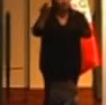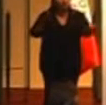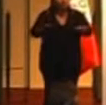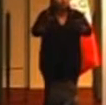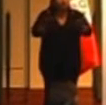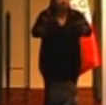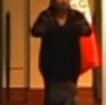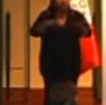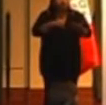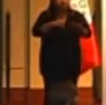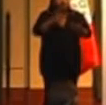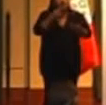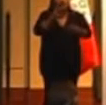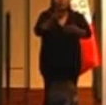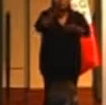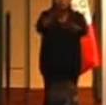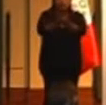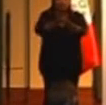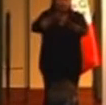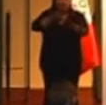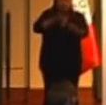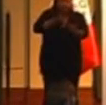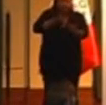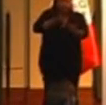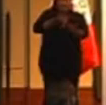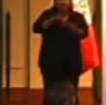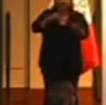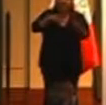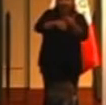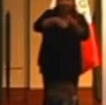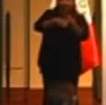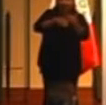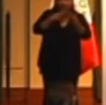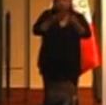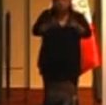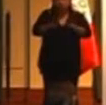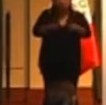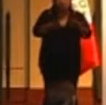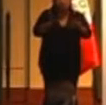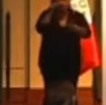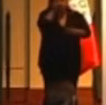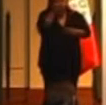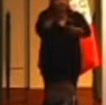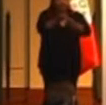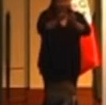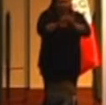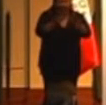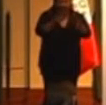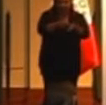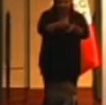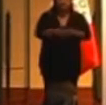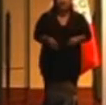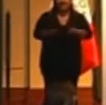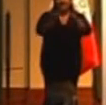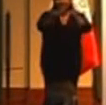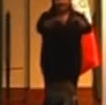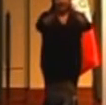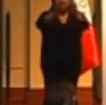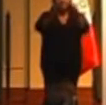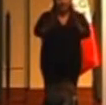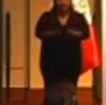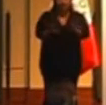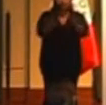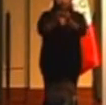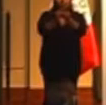tenemos atascos o dónde hay situaciones de tráfico que son complejas. Quiero decirles que este mapa integrado de